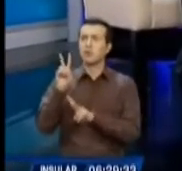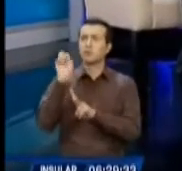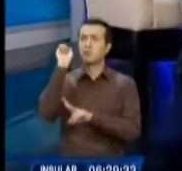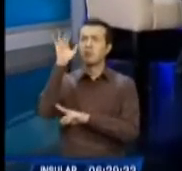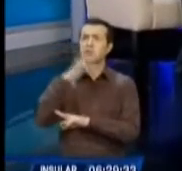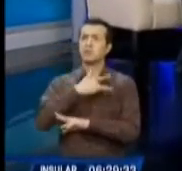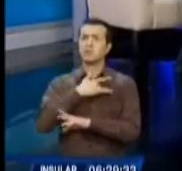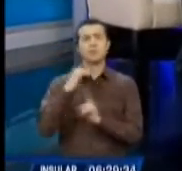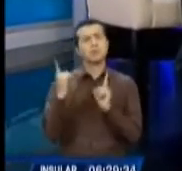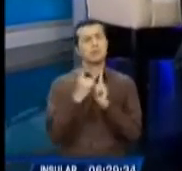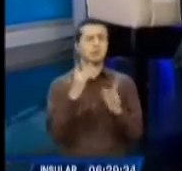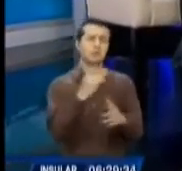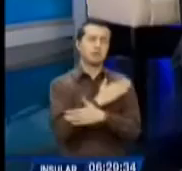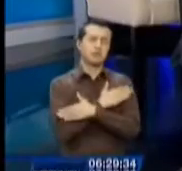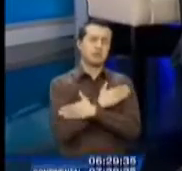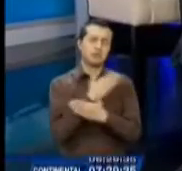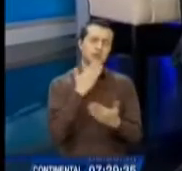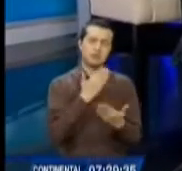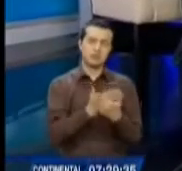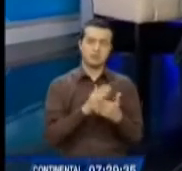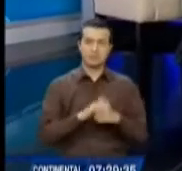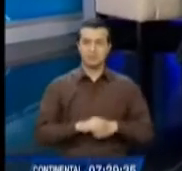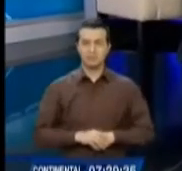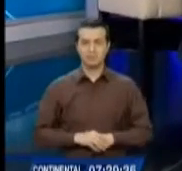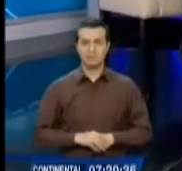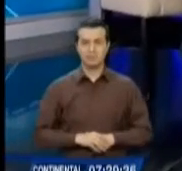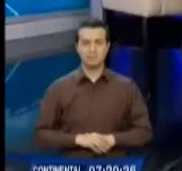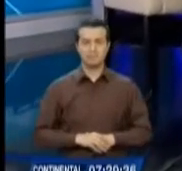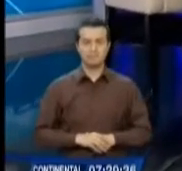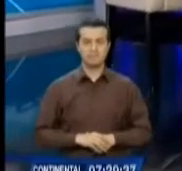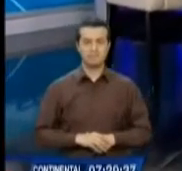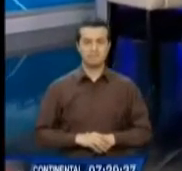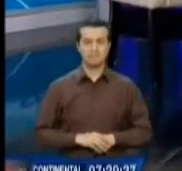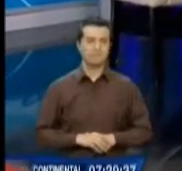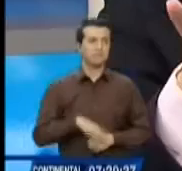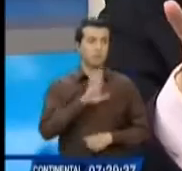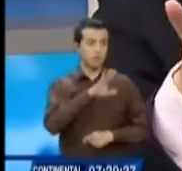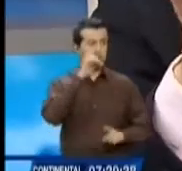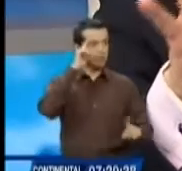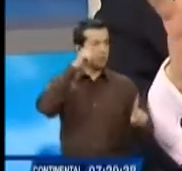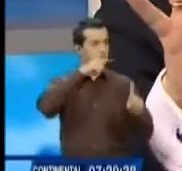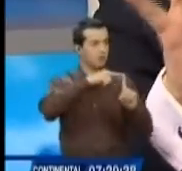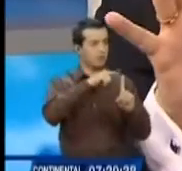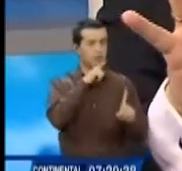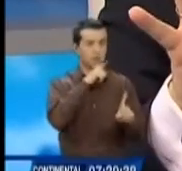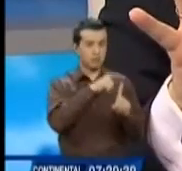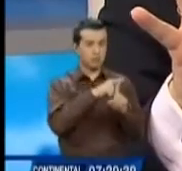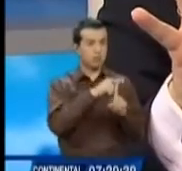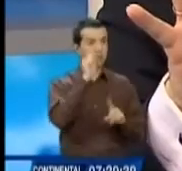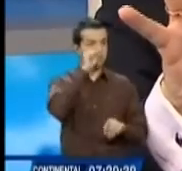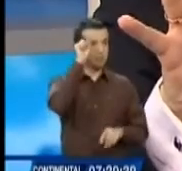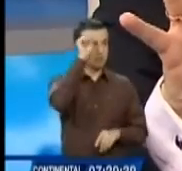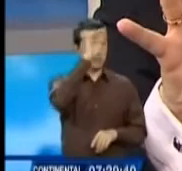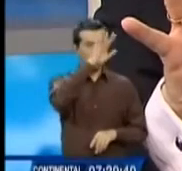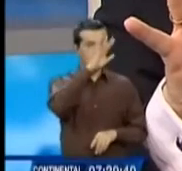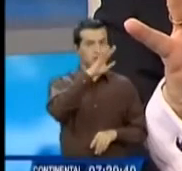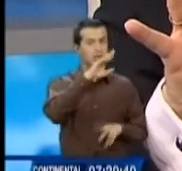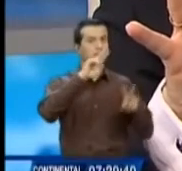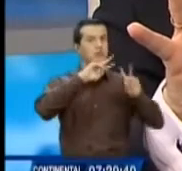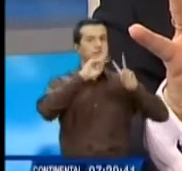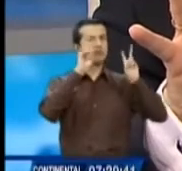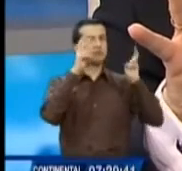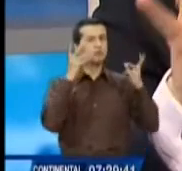emocionada, feliz y agradecida, ¿no? Ahora, tienes un objetivo, y el objetivo es cine. El tema es el